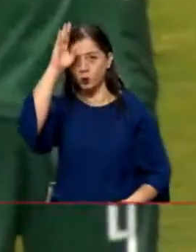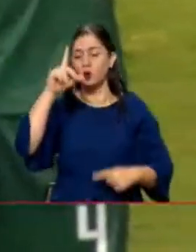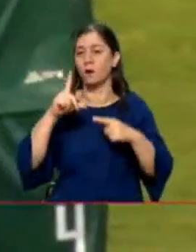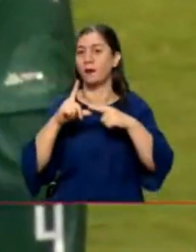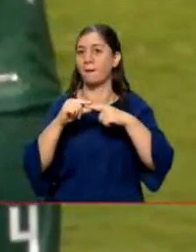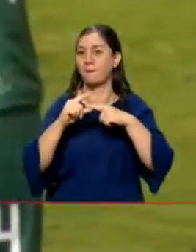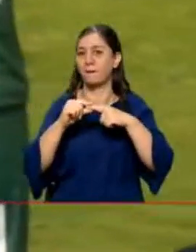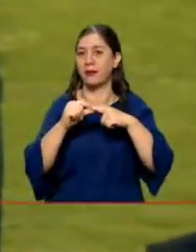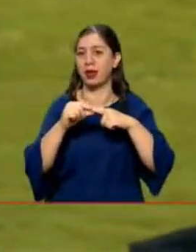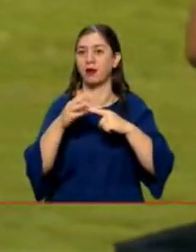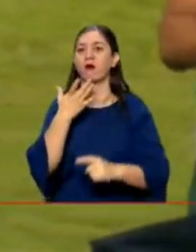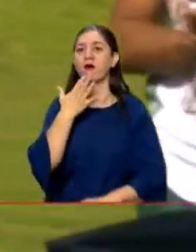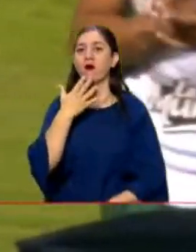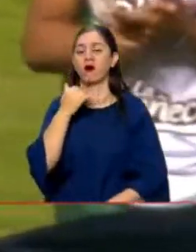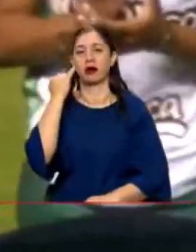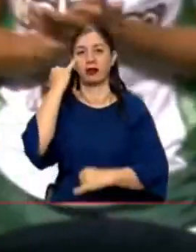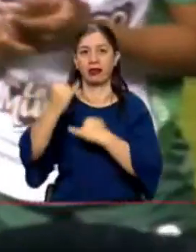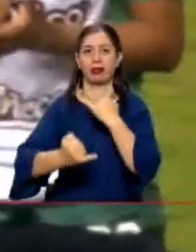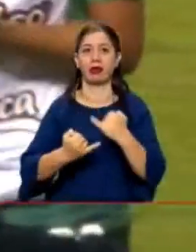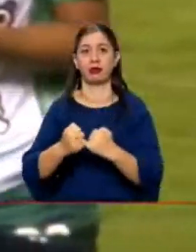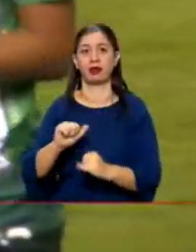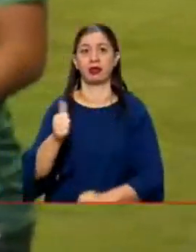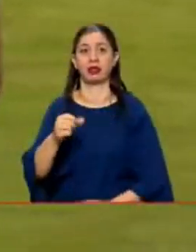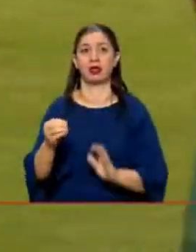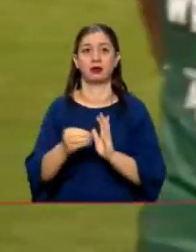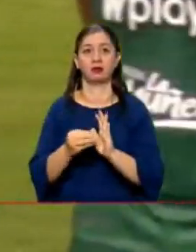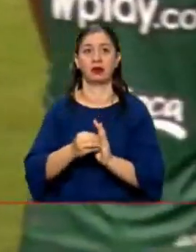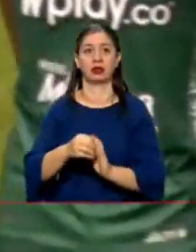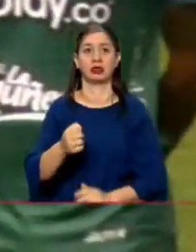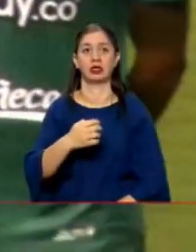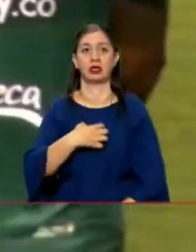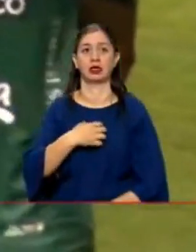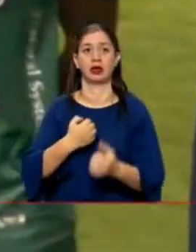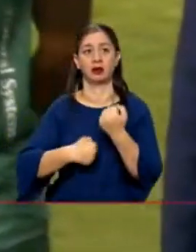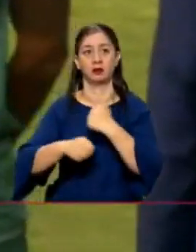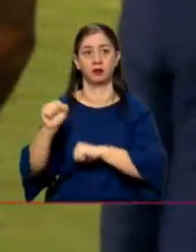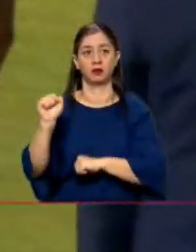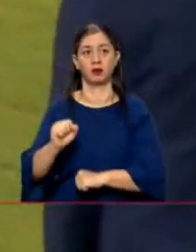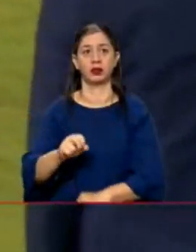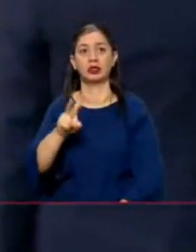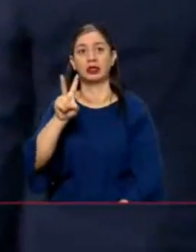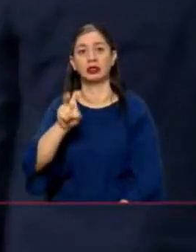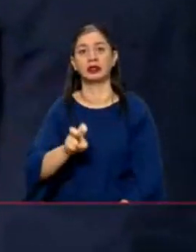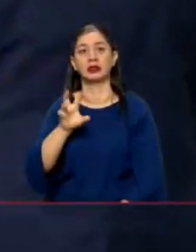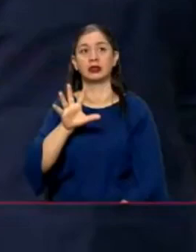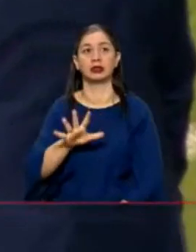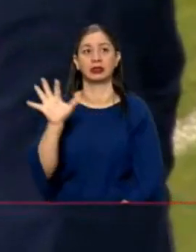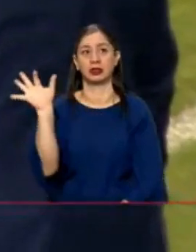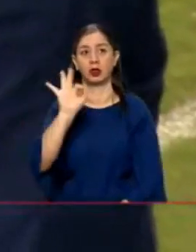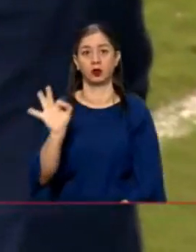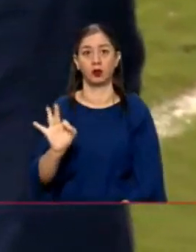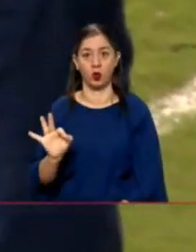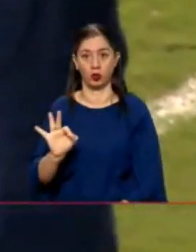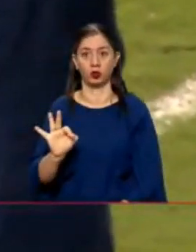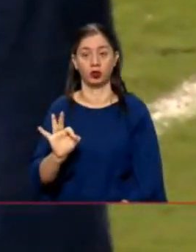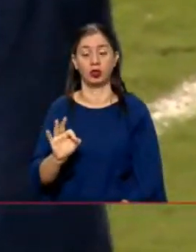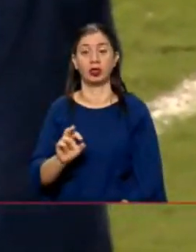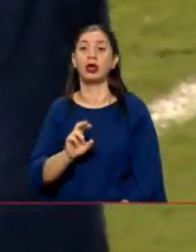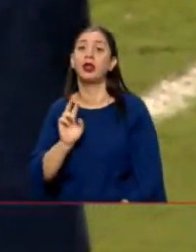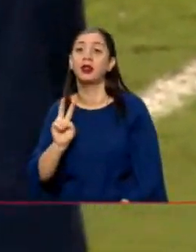verde, el que identifica al 10 veces campeón del fútbol colombiano. Va a predominar en un 75% y el resto,